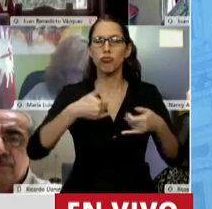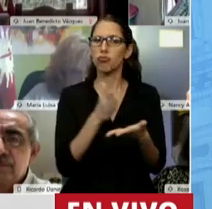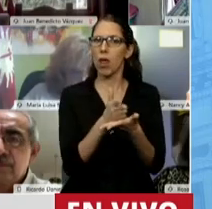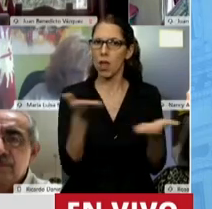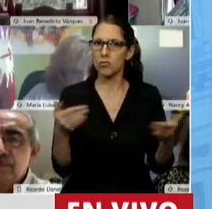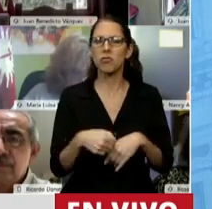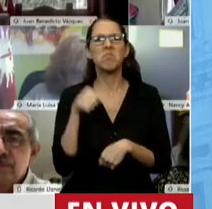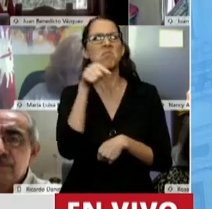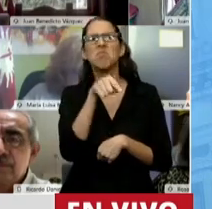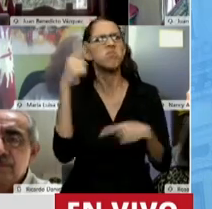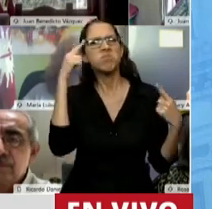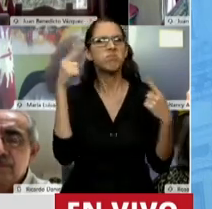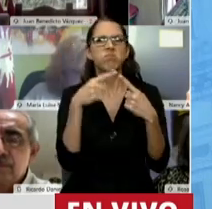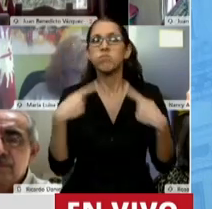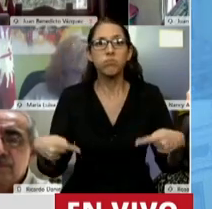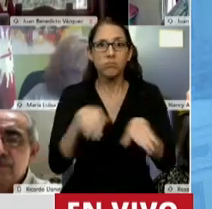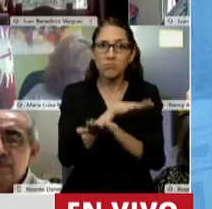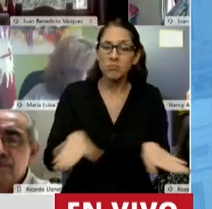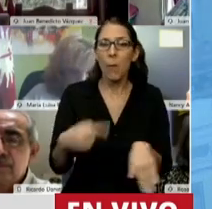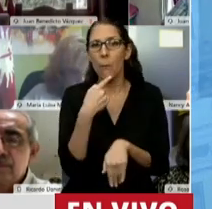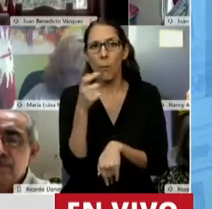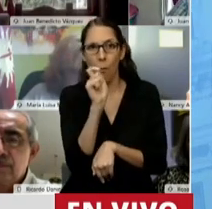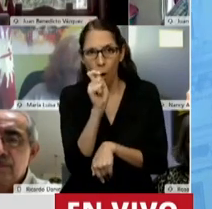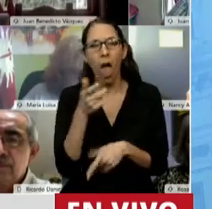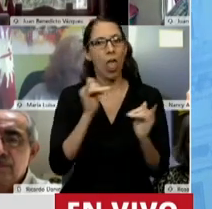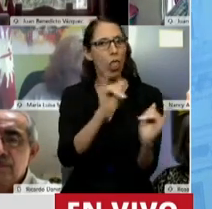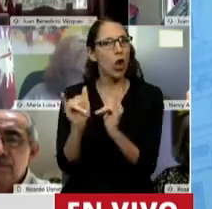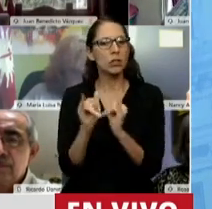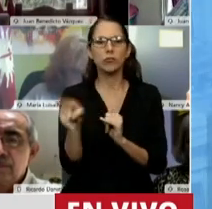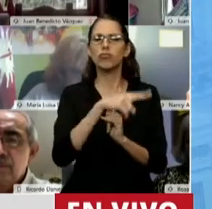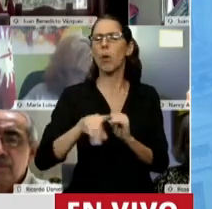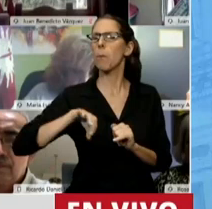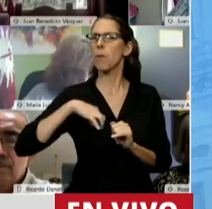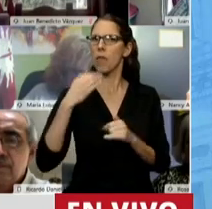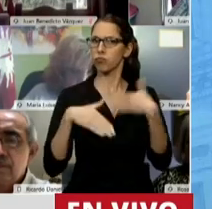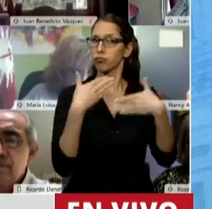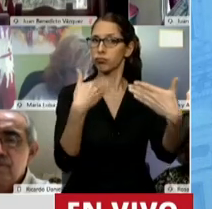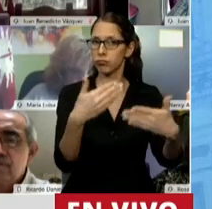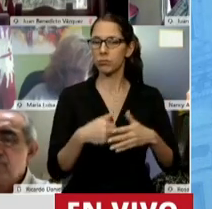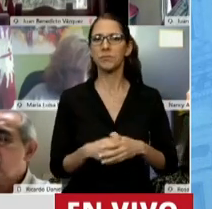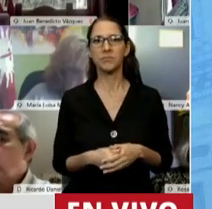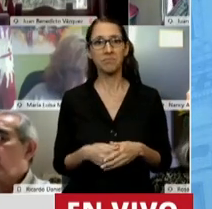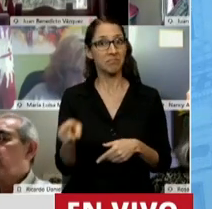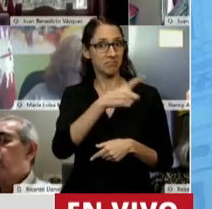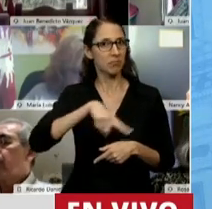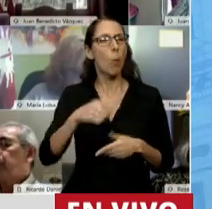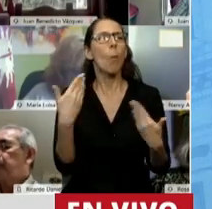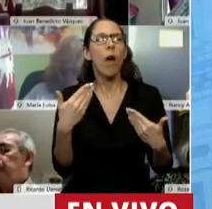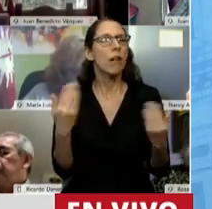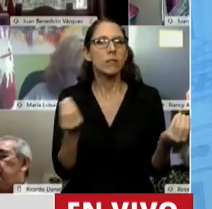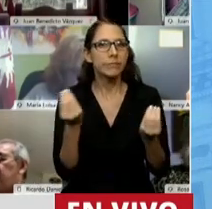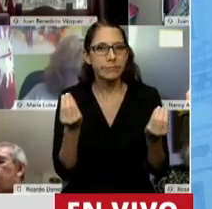por objeto justamente que niños, niñas y adolescentes desarrollen una vida plena, y que puedan fundamentalmente